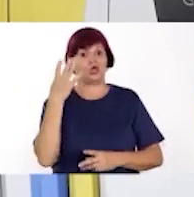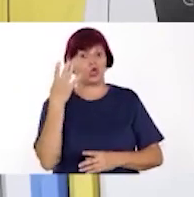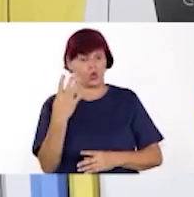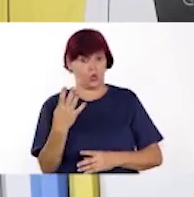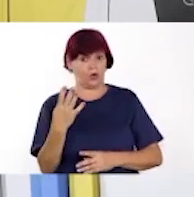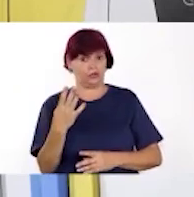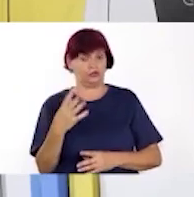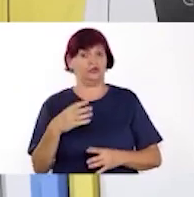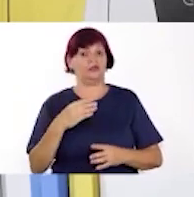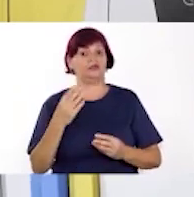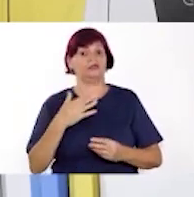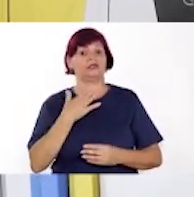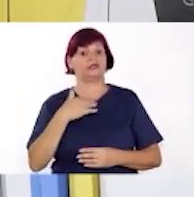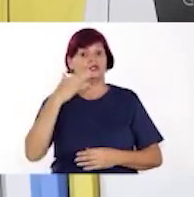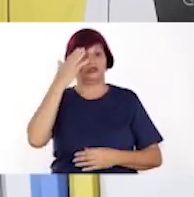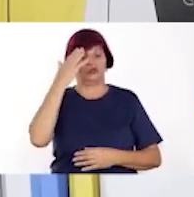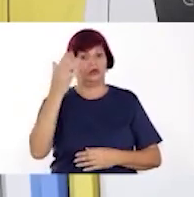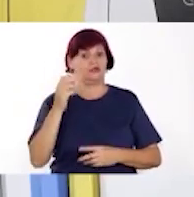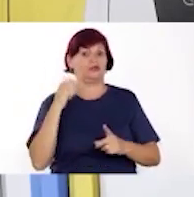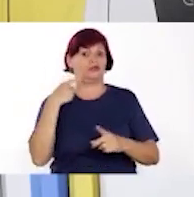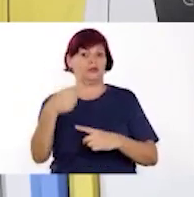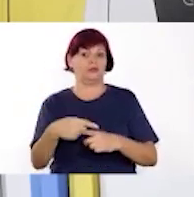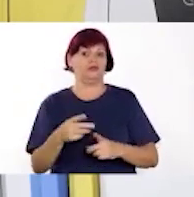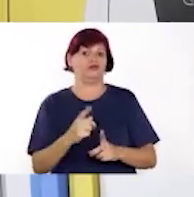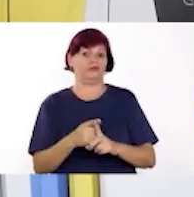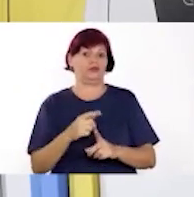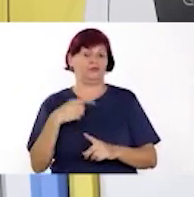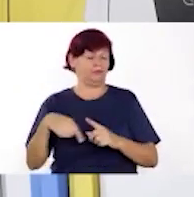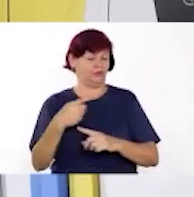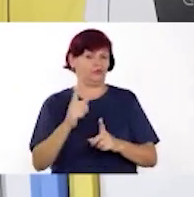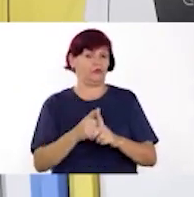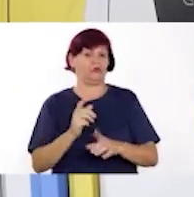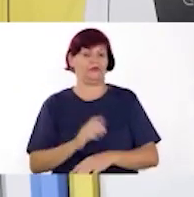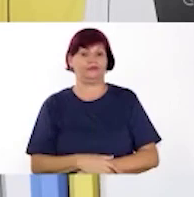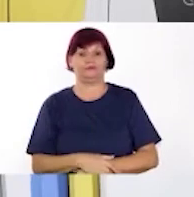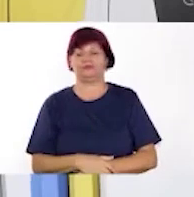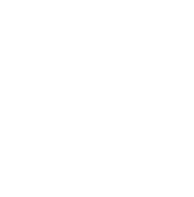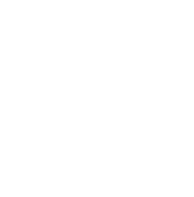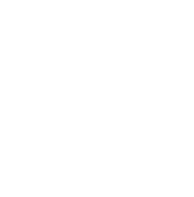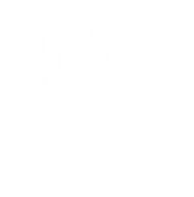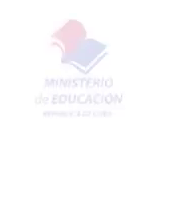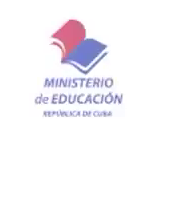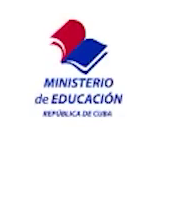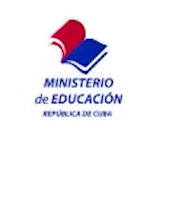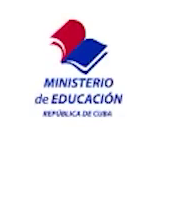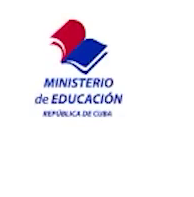cuarto semestre. Sin más por hoy, les deseo éxito y hasta el próximo encuentro.